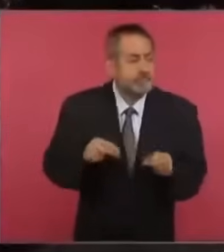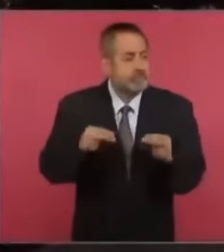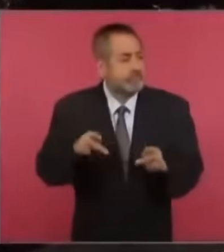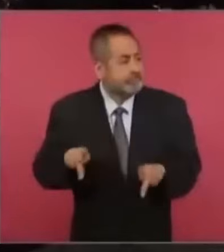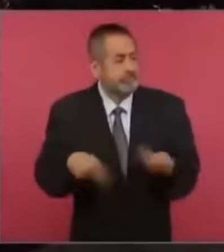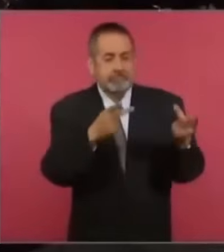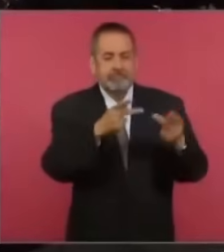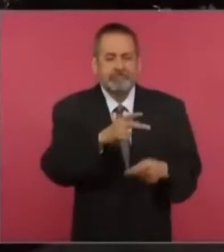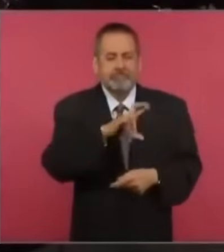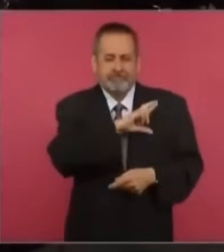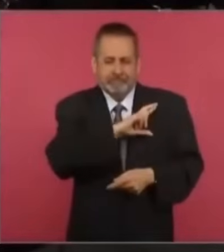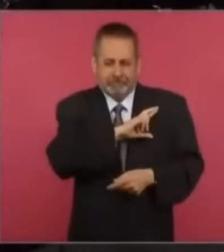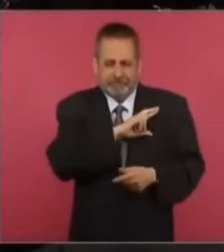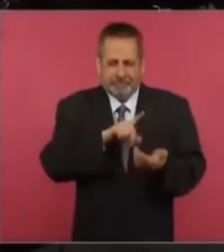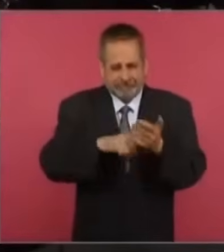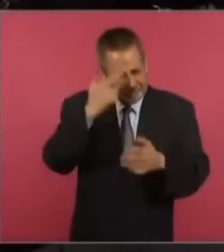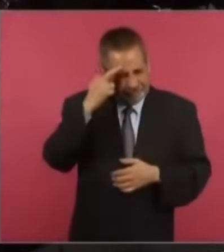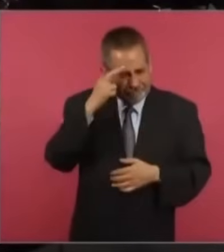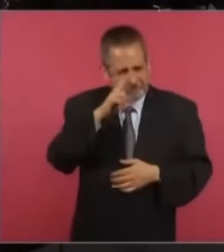que es